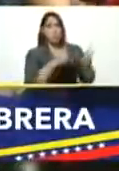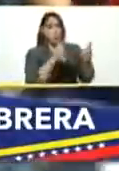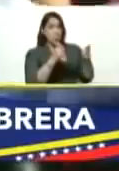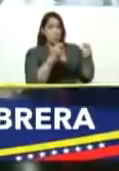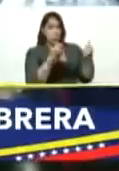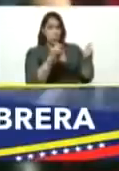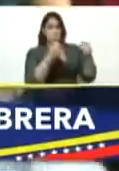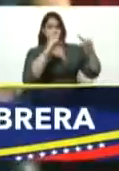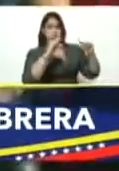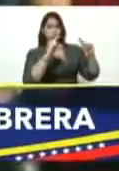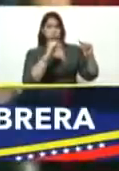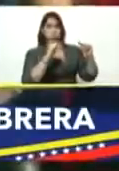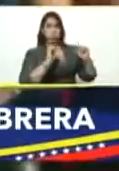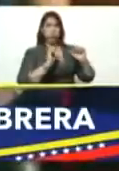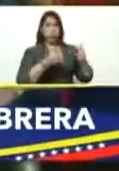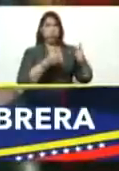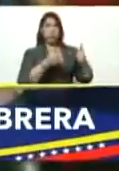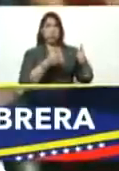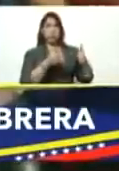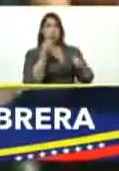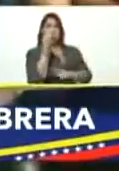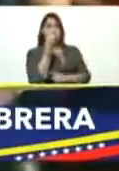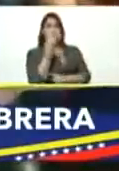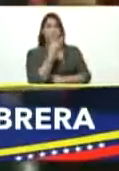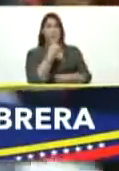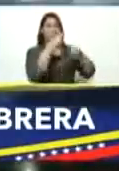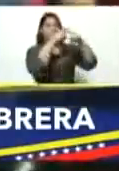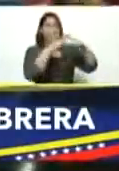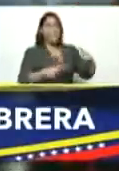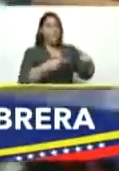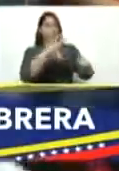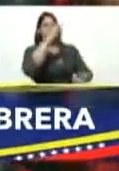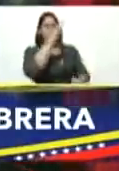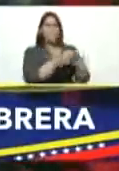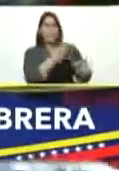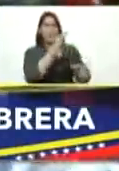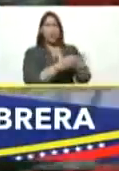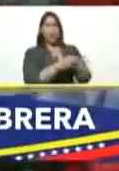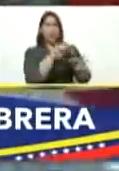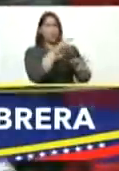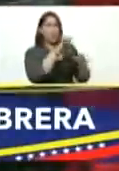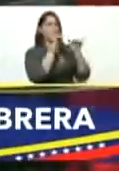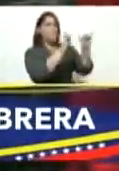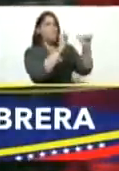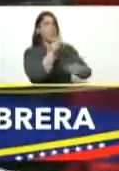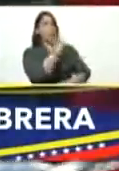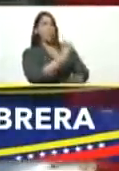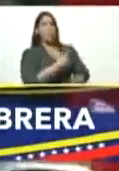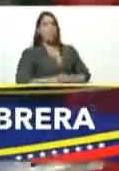para arrancar este congreso sea de medio metro como usted